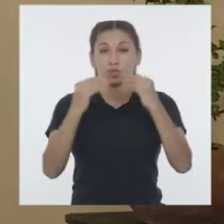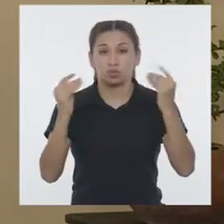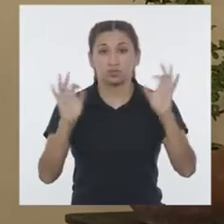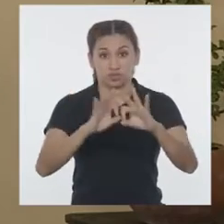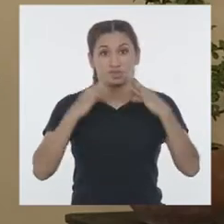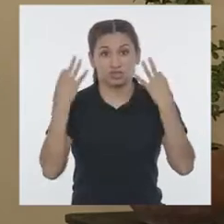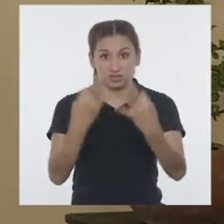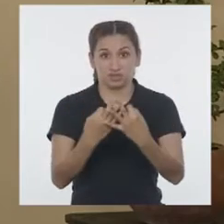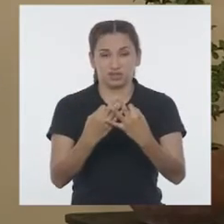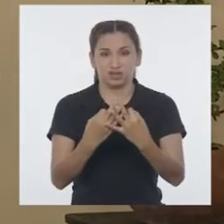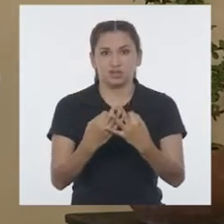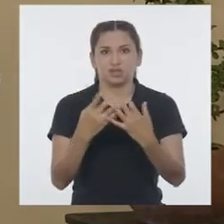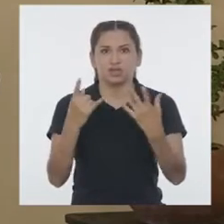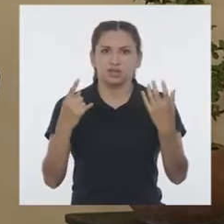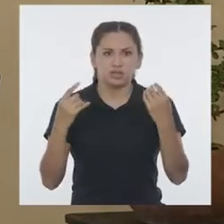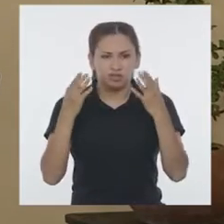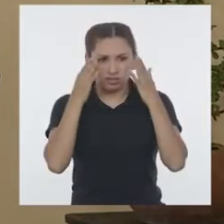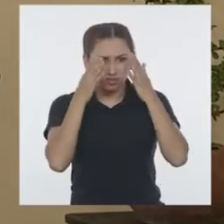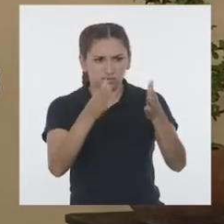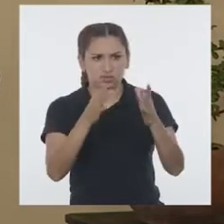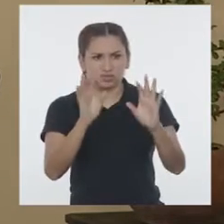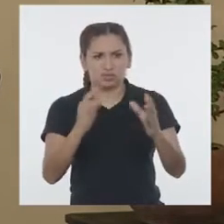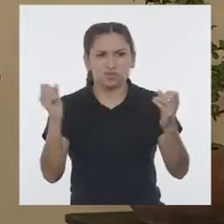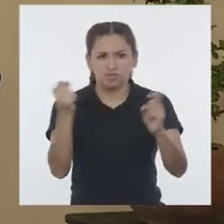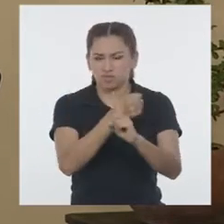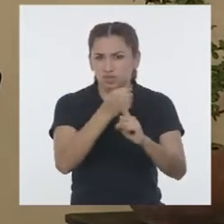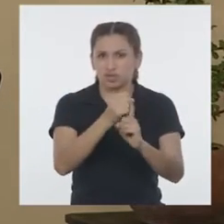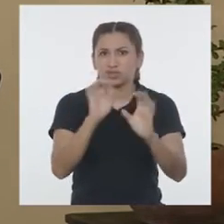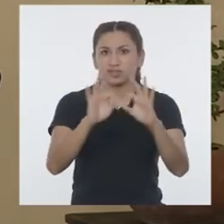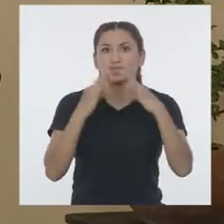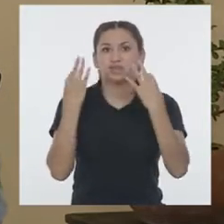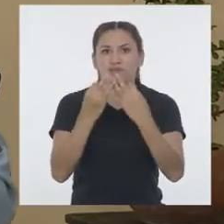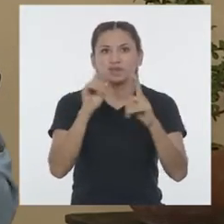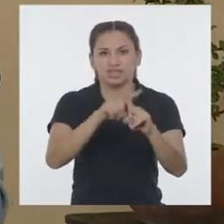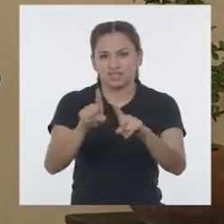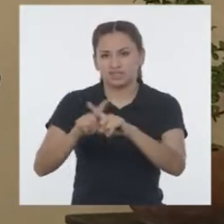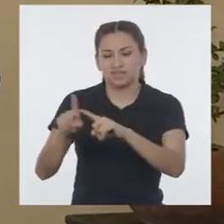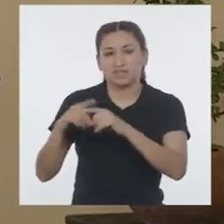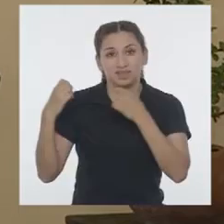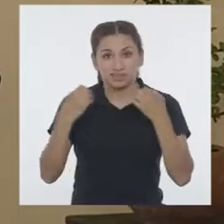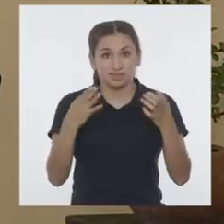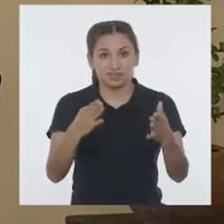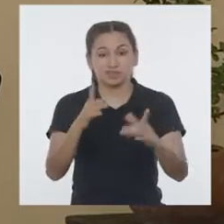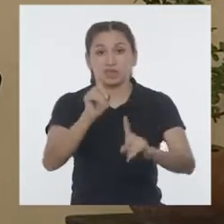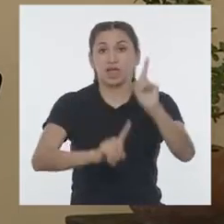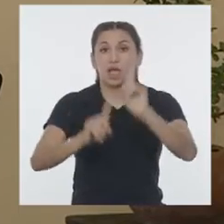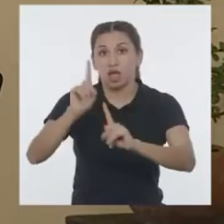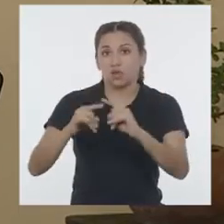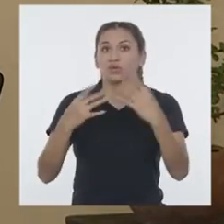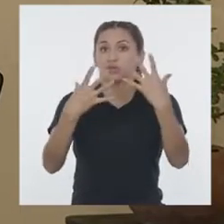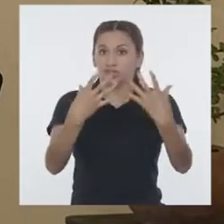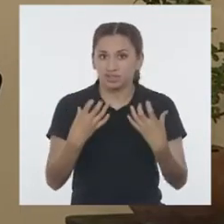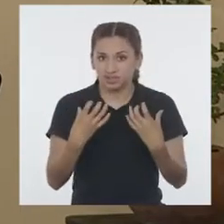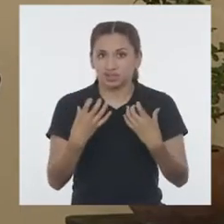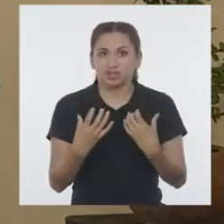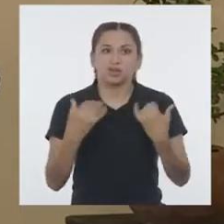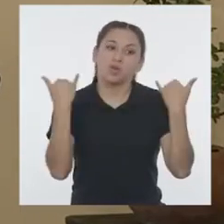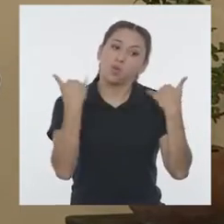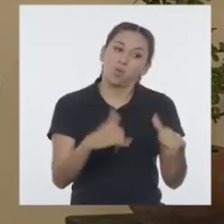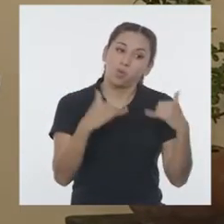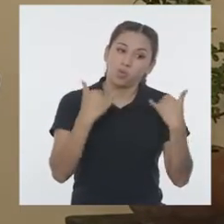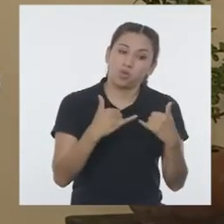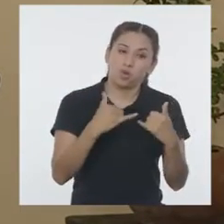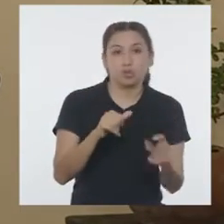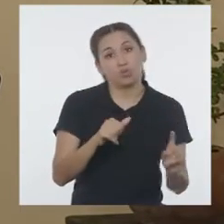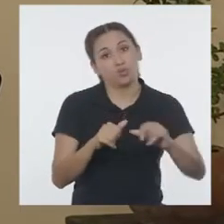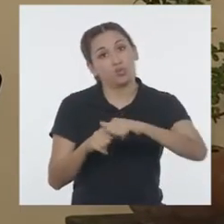Muchas familias abordan la problemática de violencia familiar desde diferentes estrategias. Algunos querrán hacerlo desde el